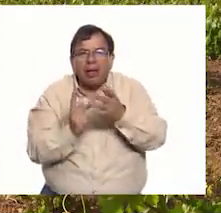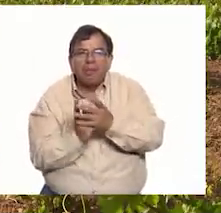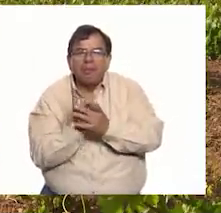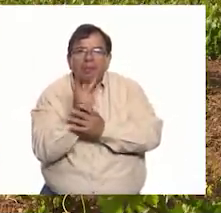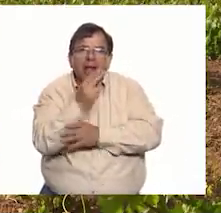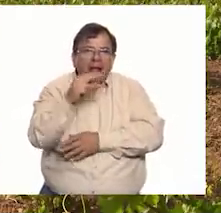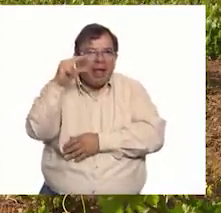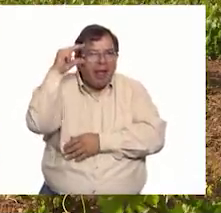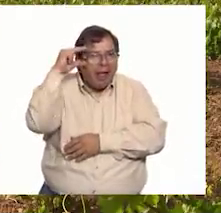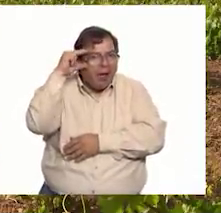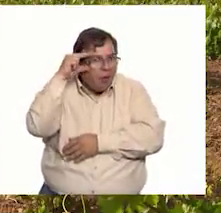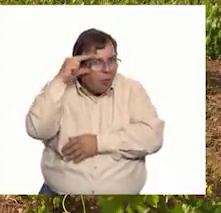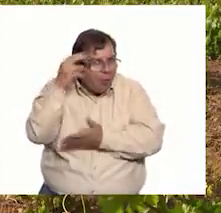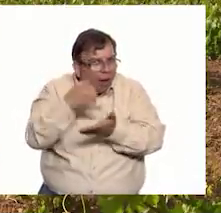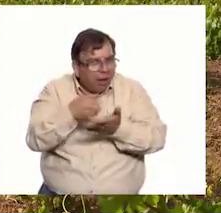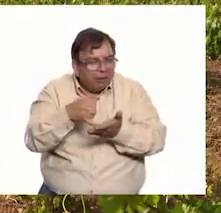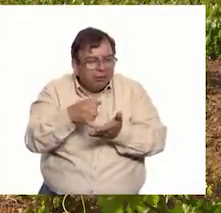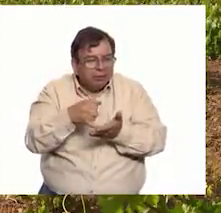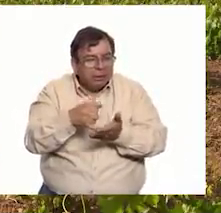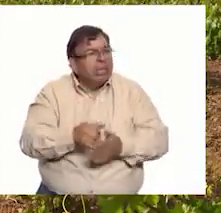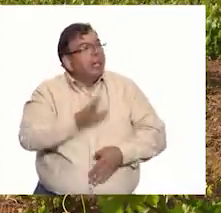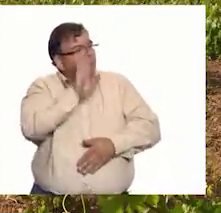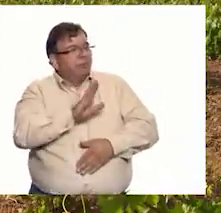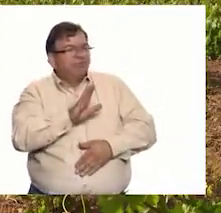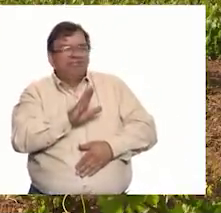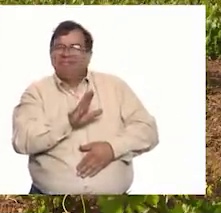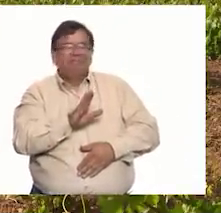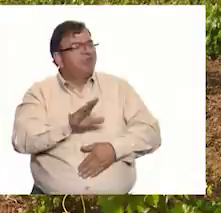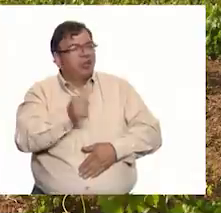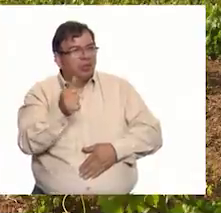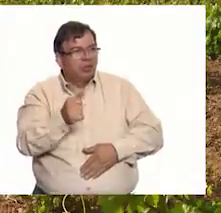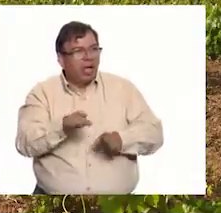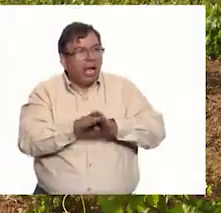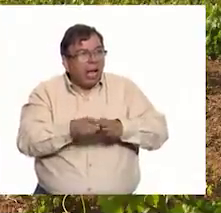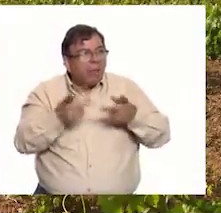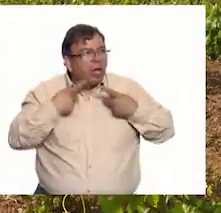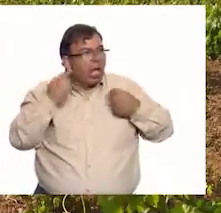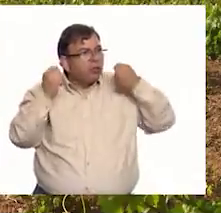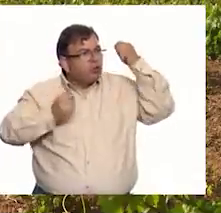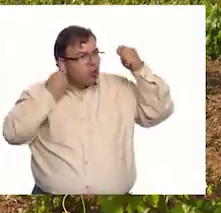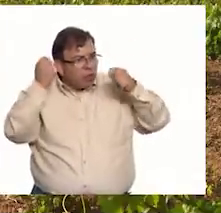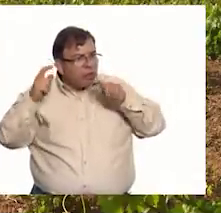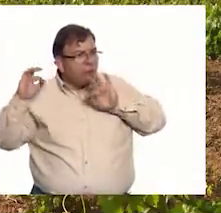de la vid o de uvas. Pareciera, pero no lo es, Larisa. Es el turismo.